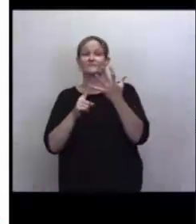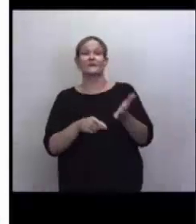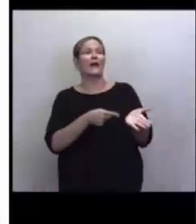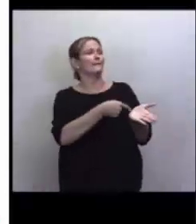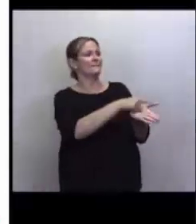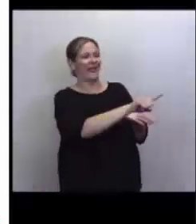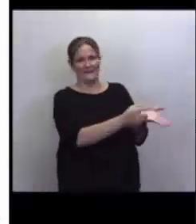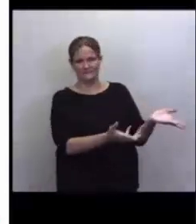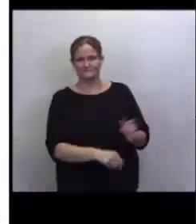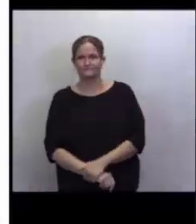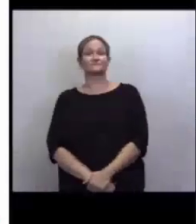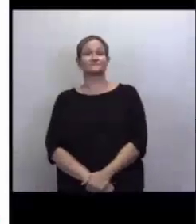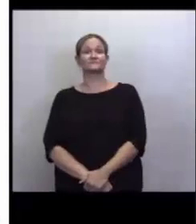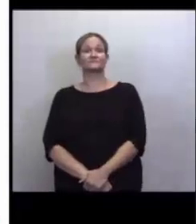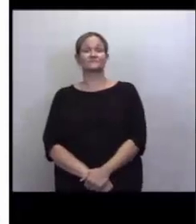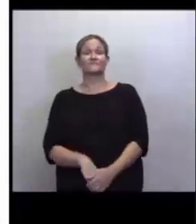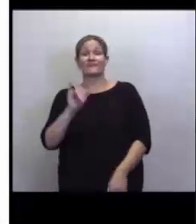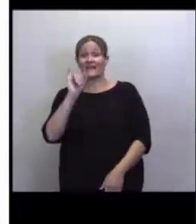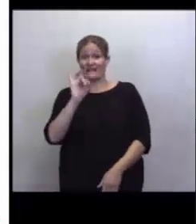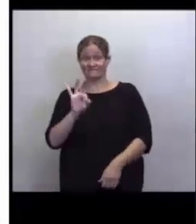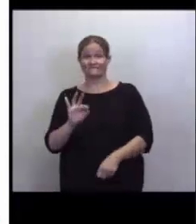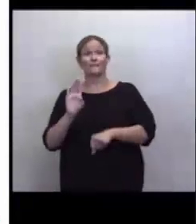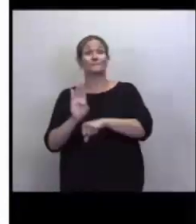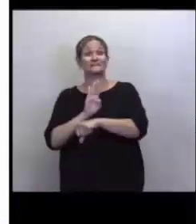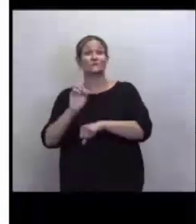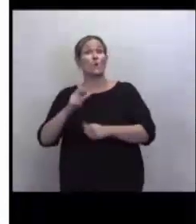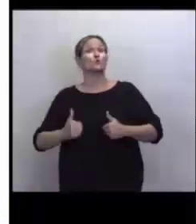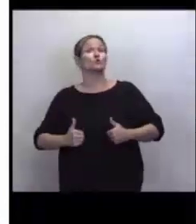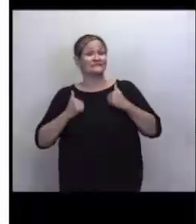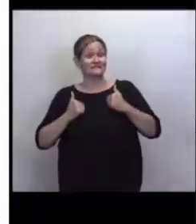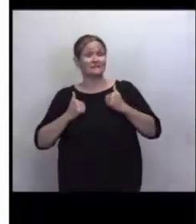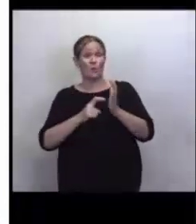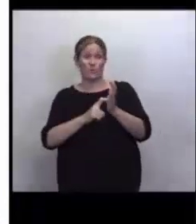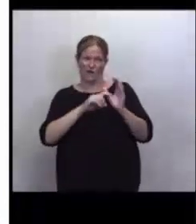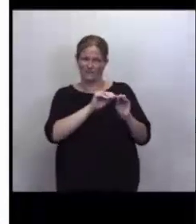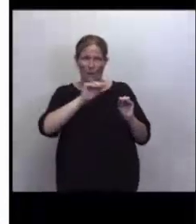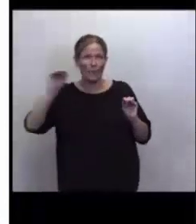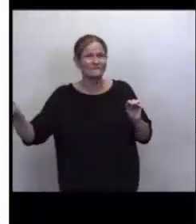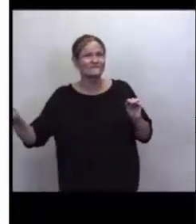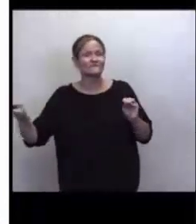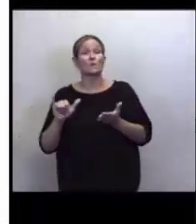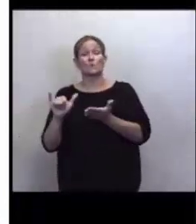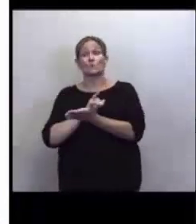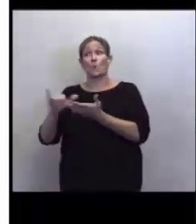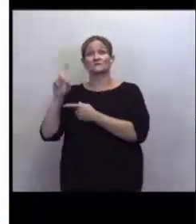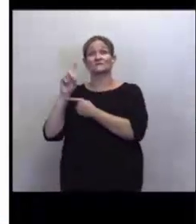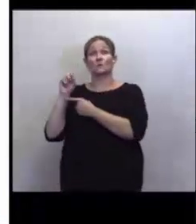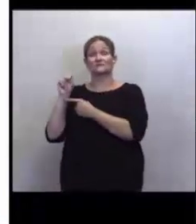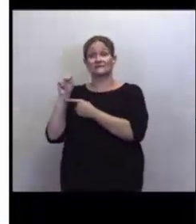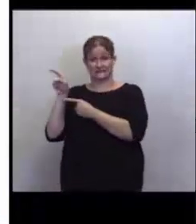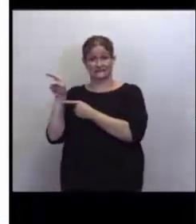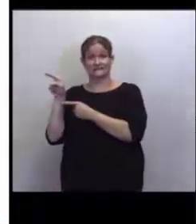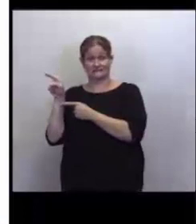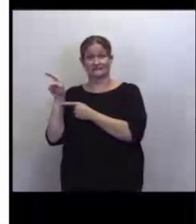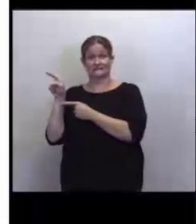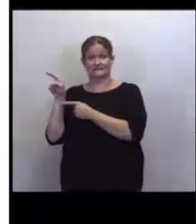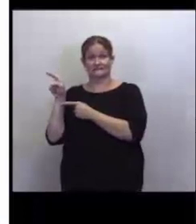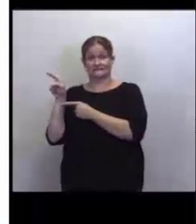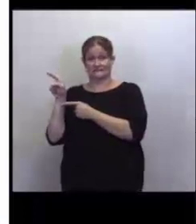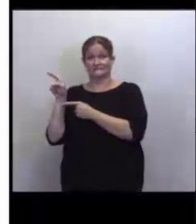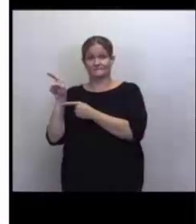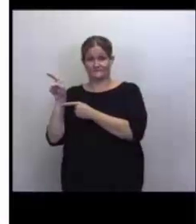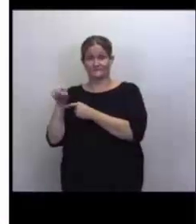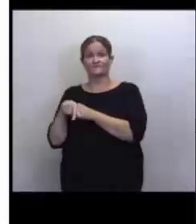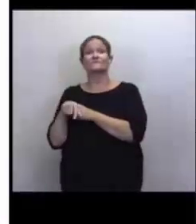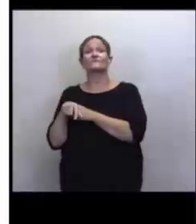se presenta a la oficina del secretario del condado. Y 5, pagar al propietario. Si la adquisición de una propiedad